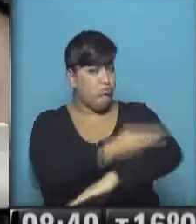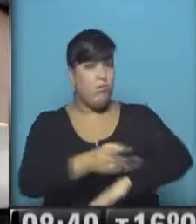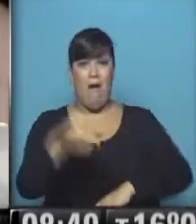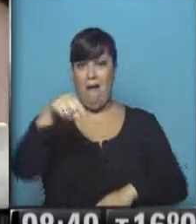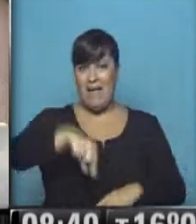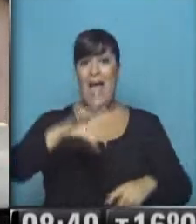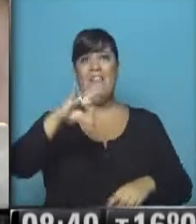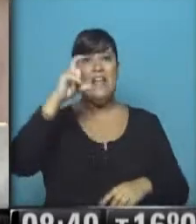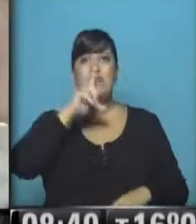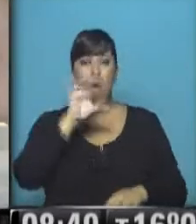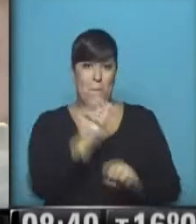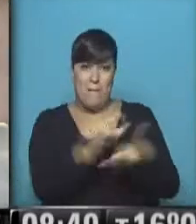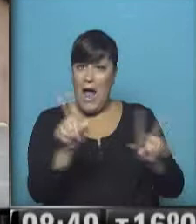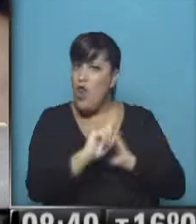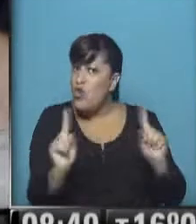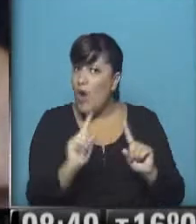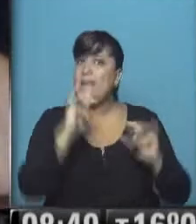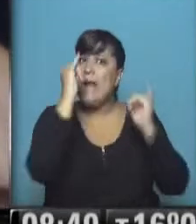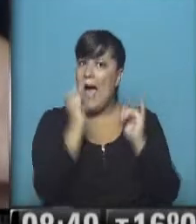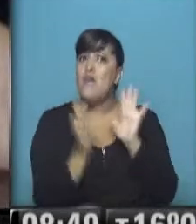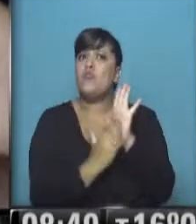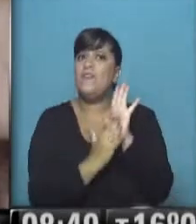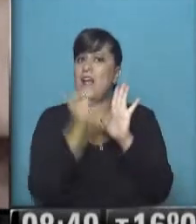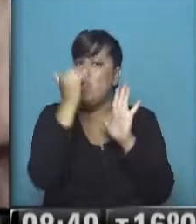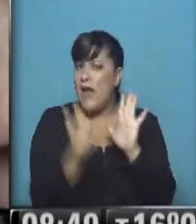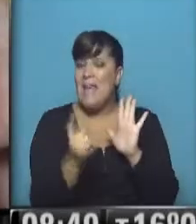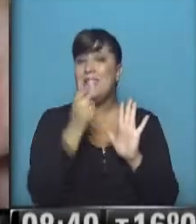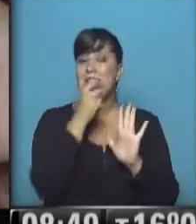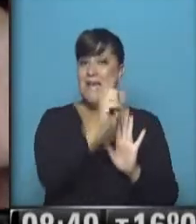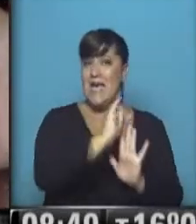hay un delito, hay una acción típica que está justificada. Si el relato